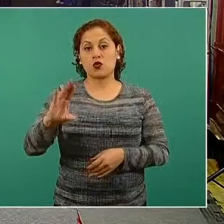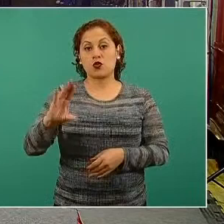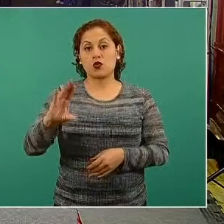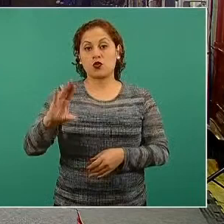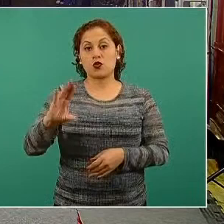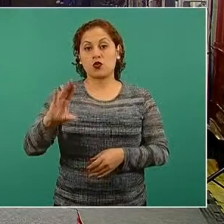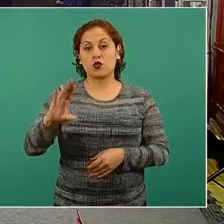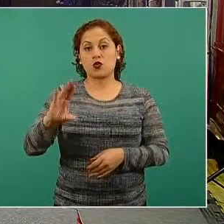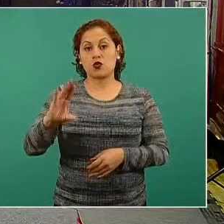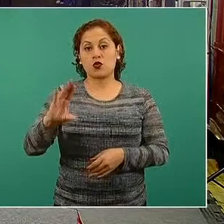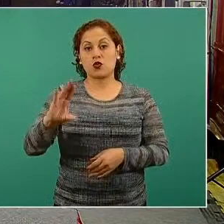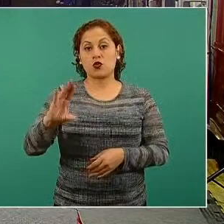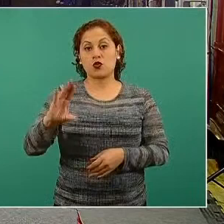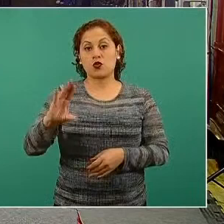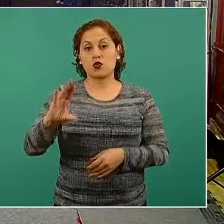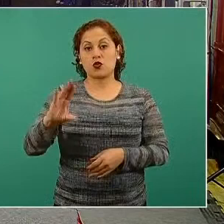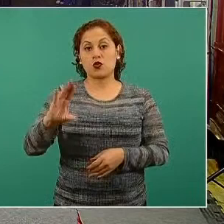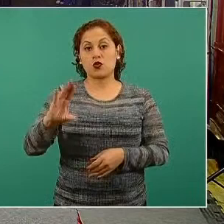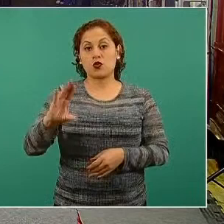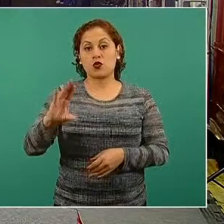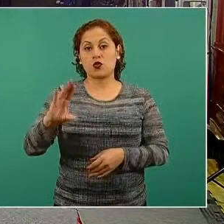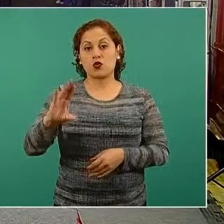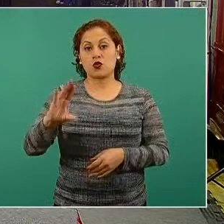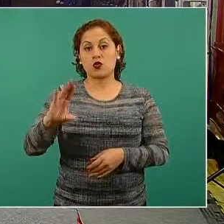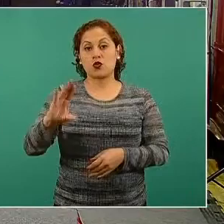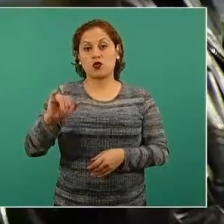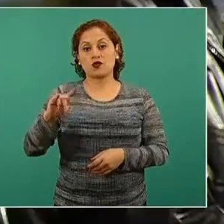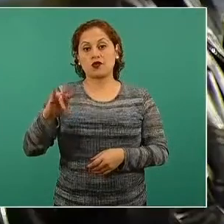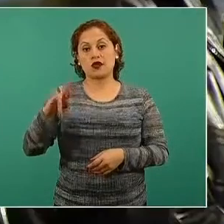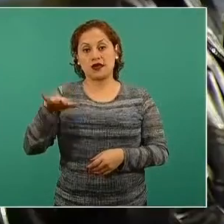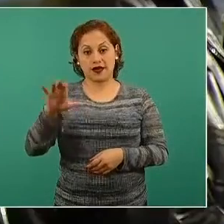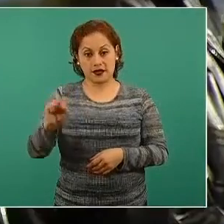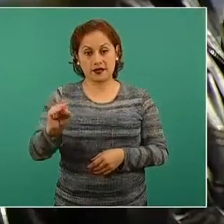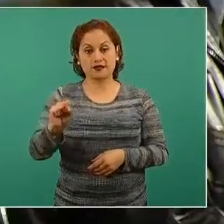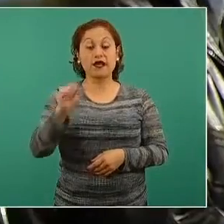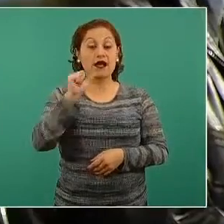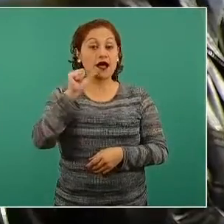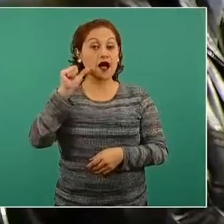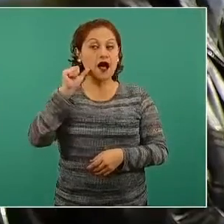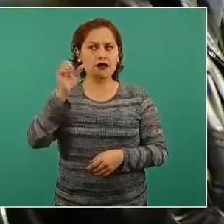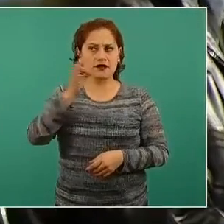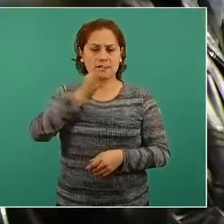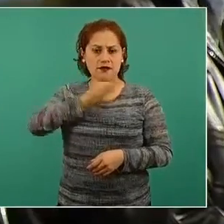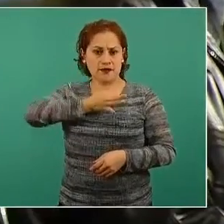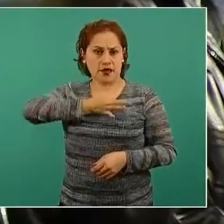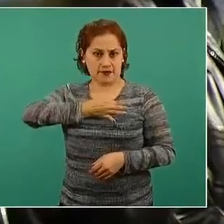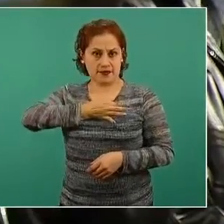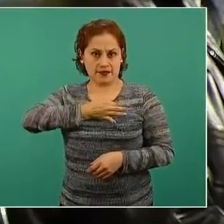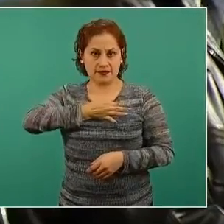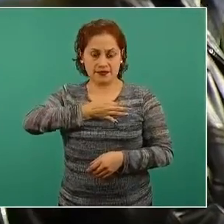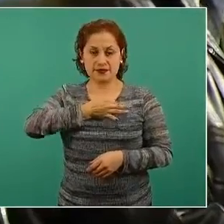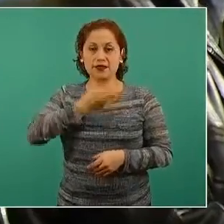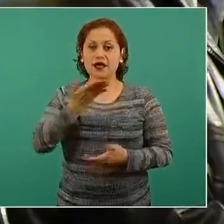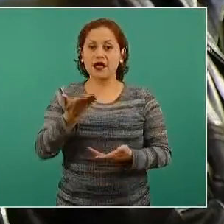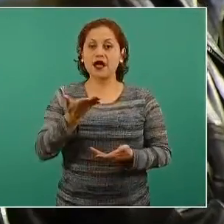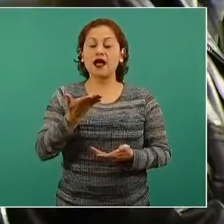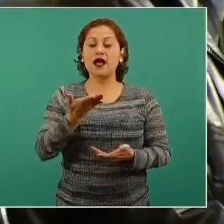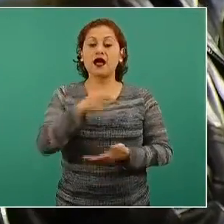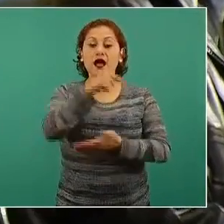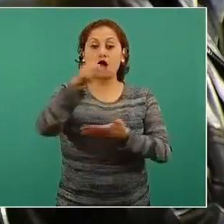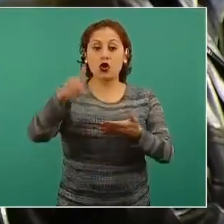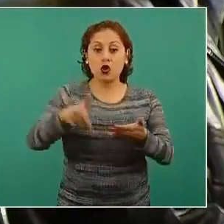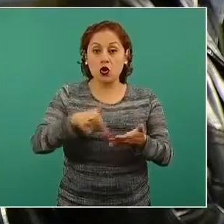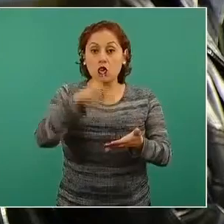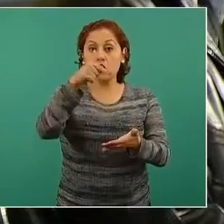Buenas noches, Arturo Contreras de Pie de Página. Pues ayer nos comentaban que todavía no estaban listos o no se tenían determinados los lugares a donde iban a